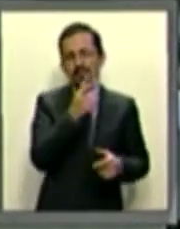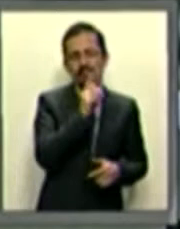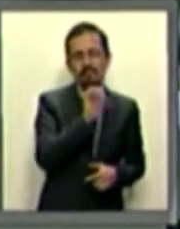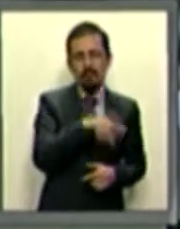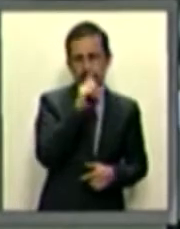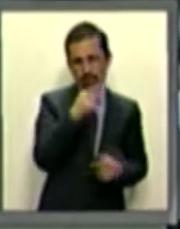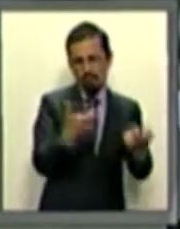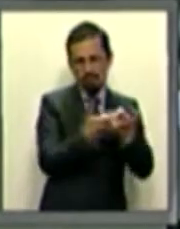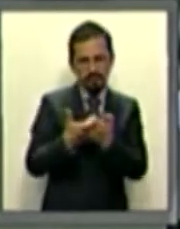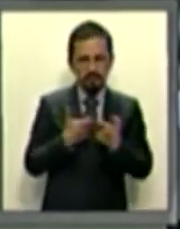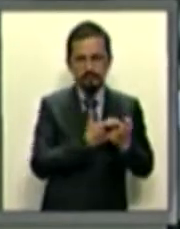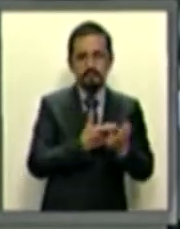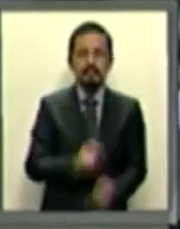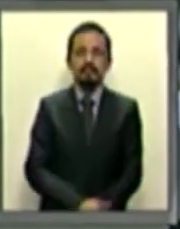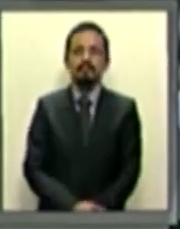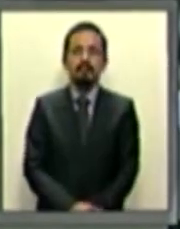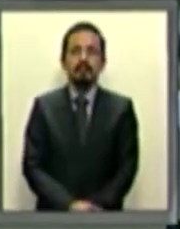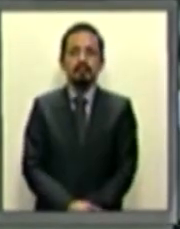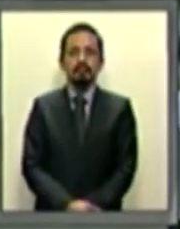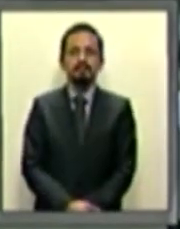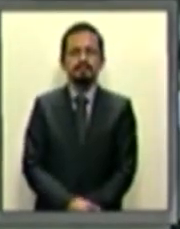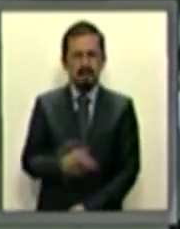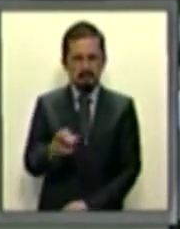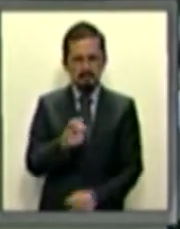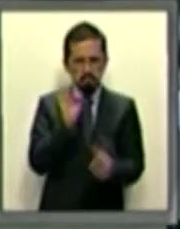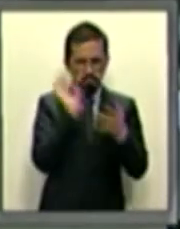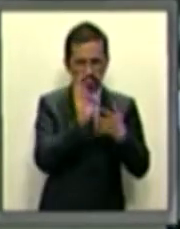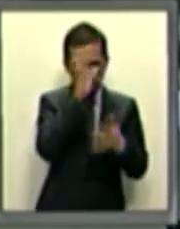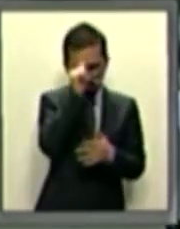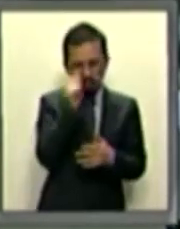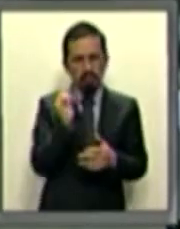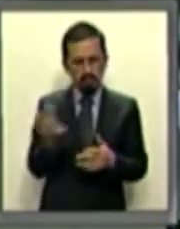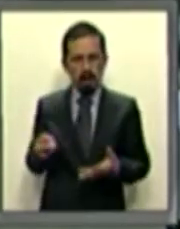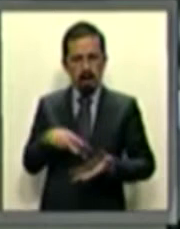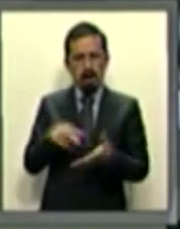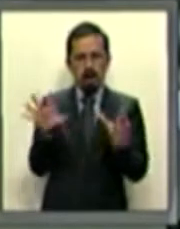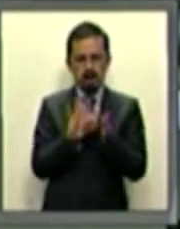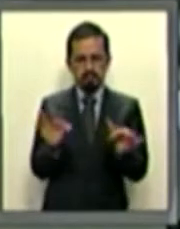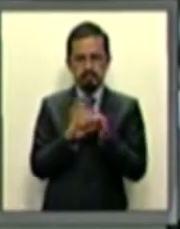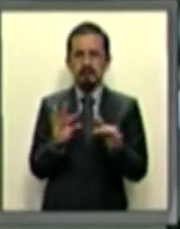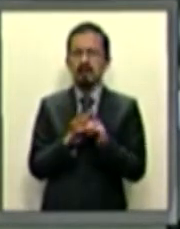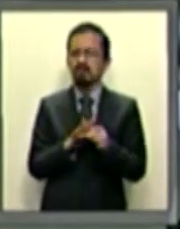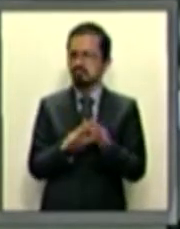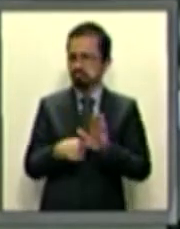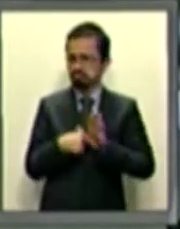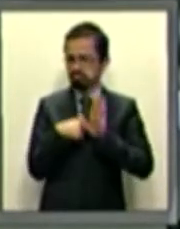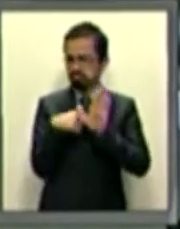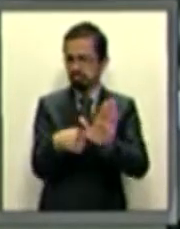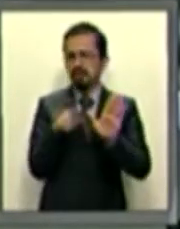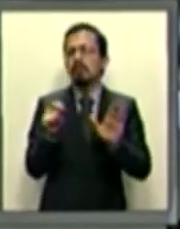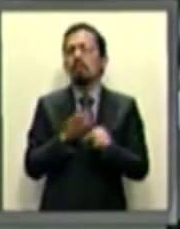bien en la exposición de motivos de este punto de acuerdo se presenta un amplio panorama sobre